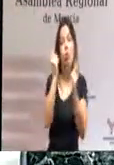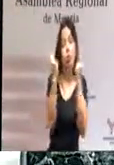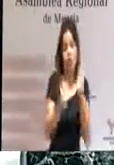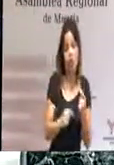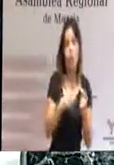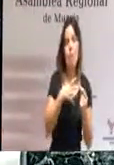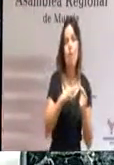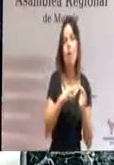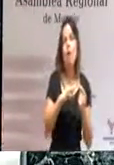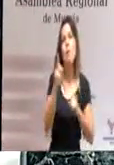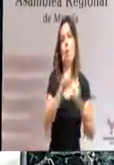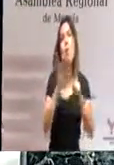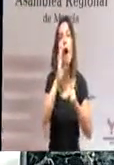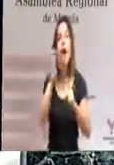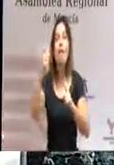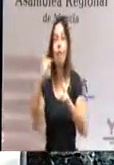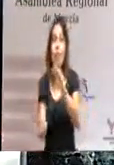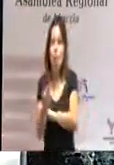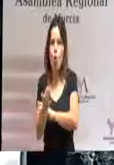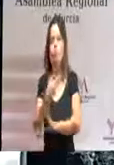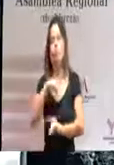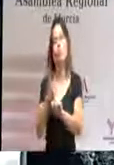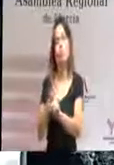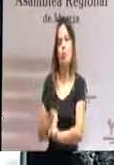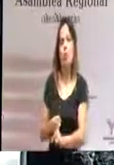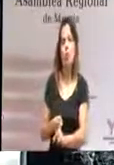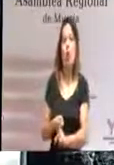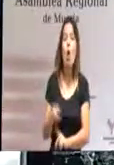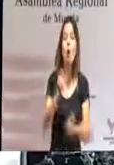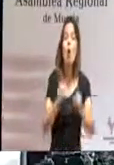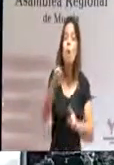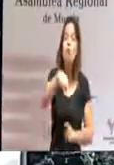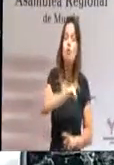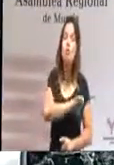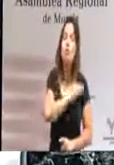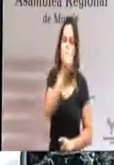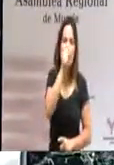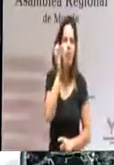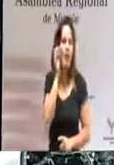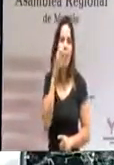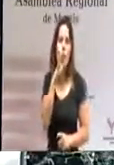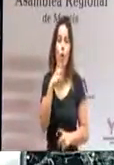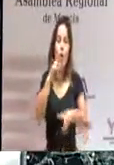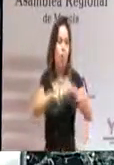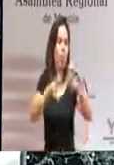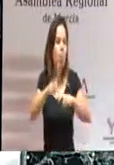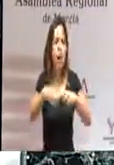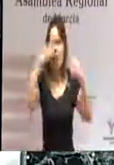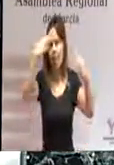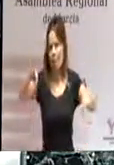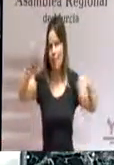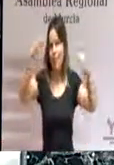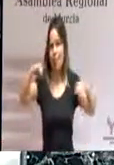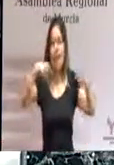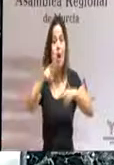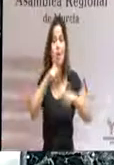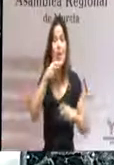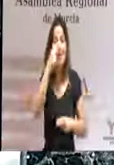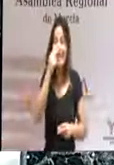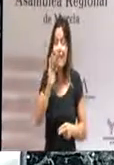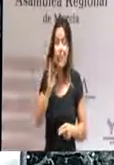los problemas que ustedes generaron. Su problema, señorías, es que enmendaron sin orden y concierto, porque su